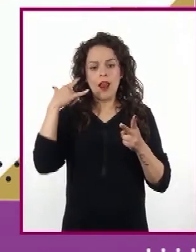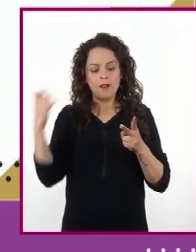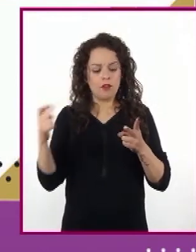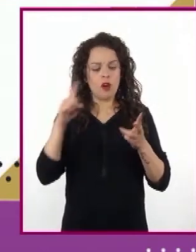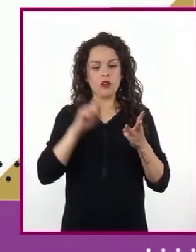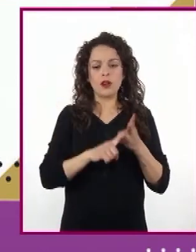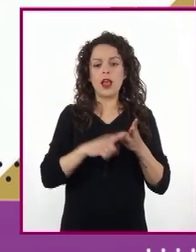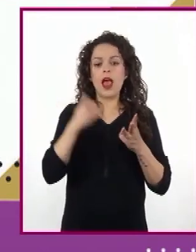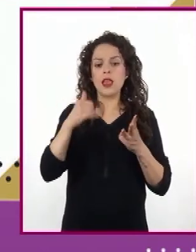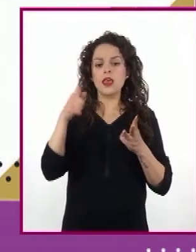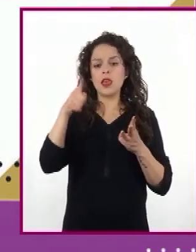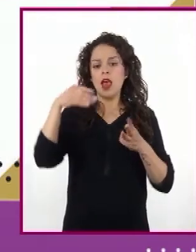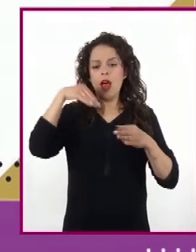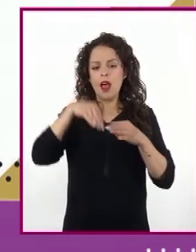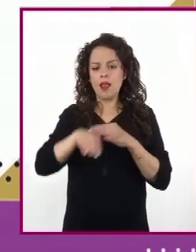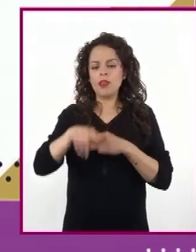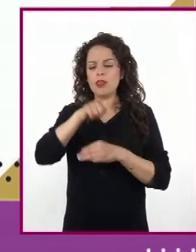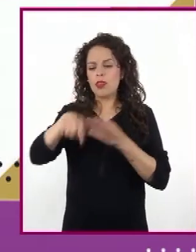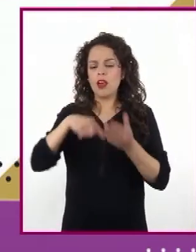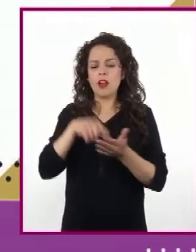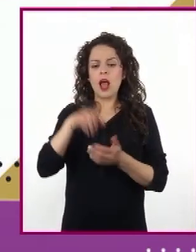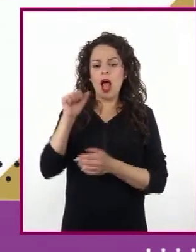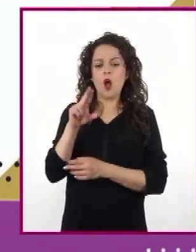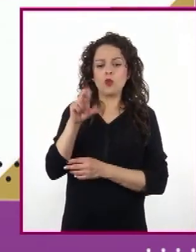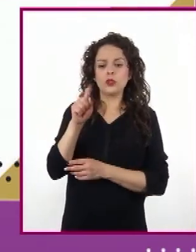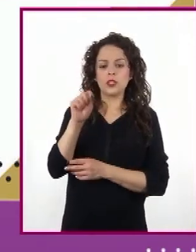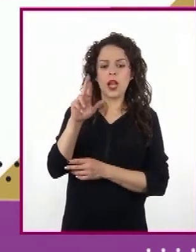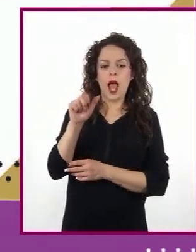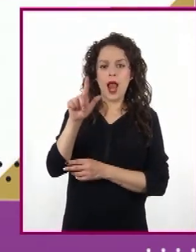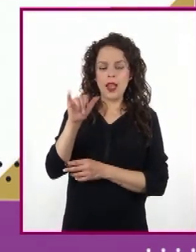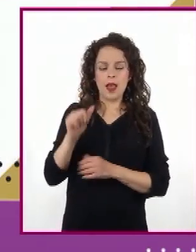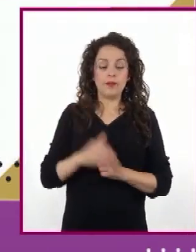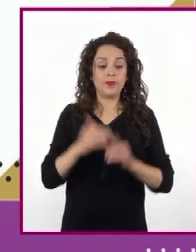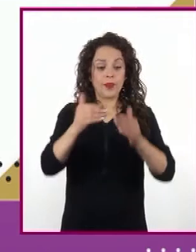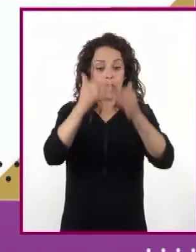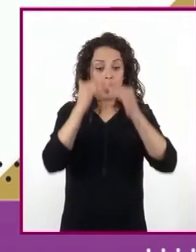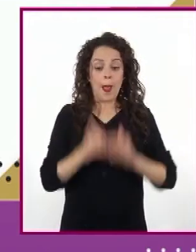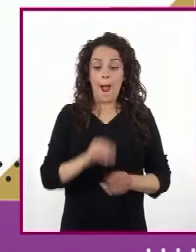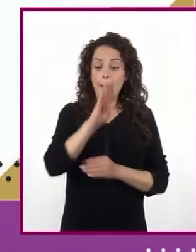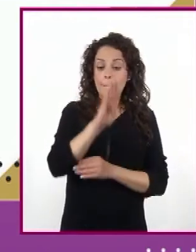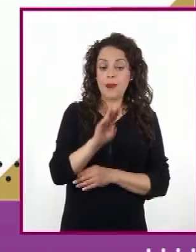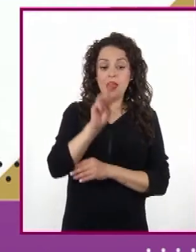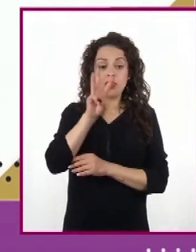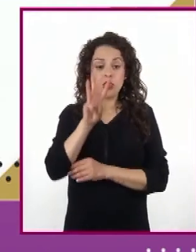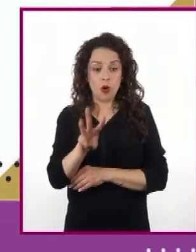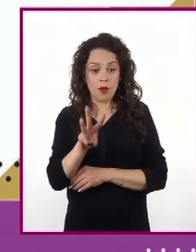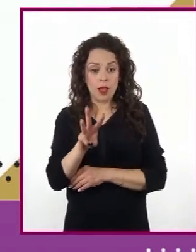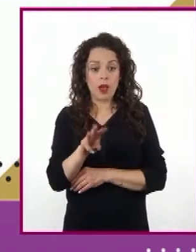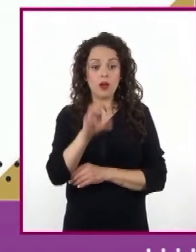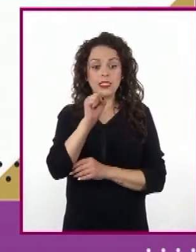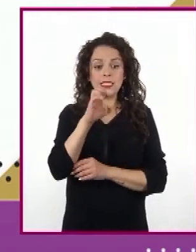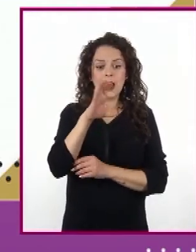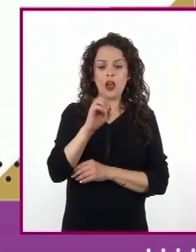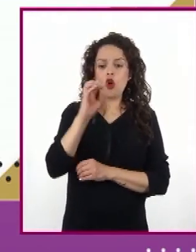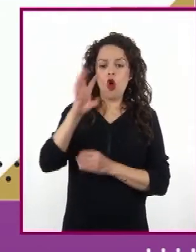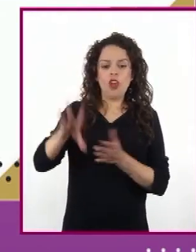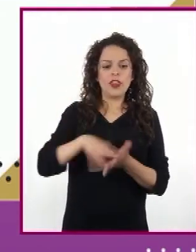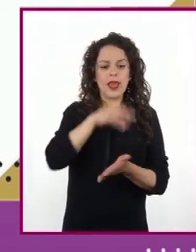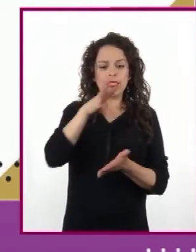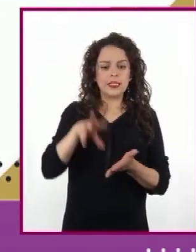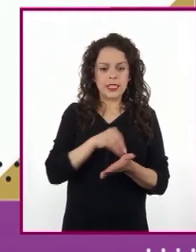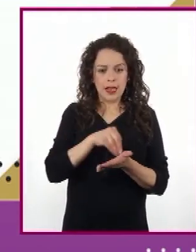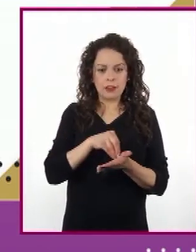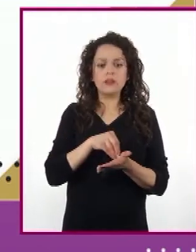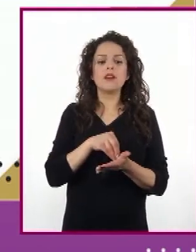Australia. El clima BW, seco o desértico, la evaporación es mayor a la precipitación.